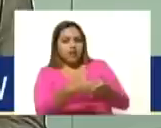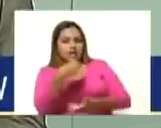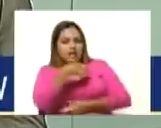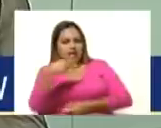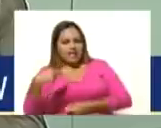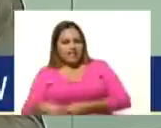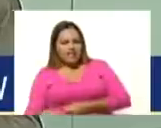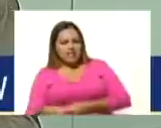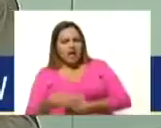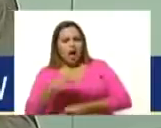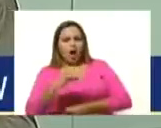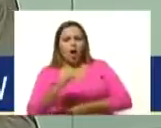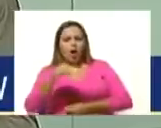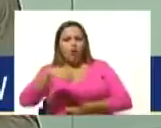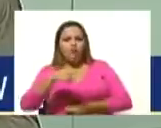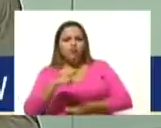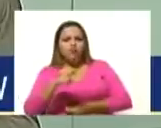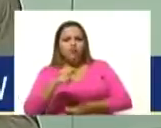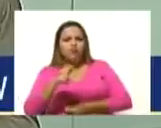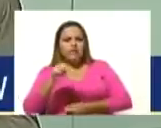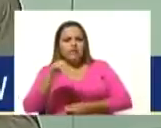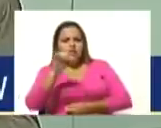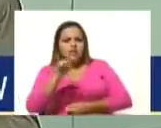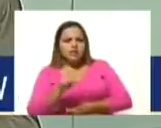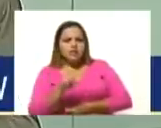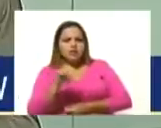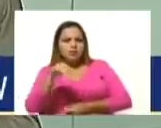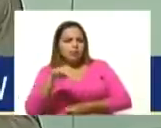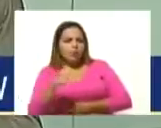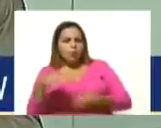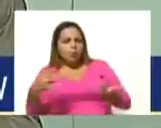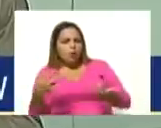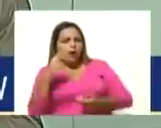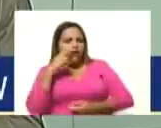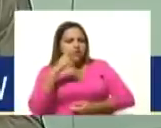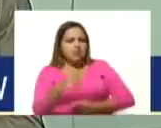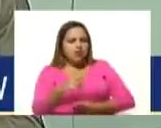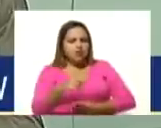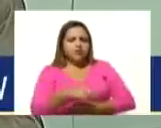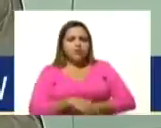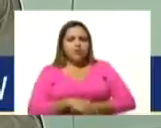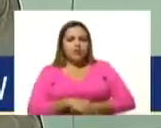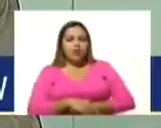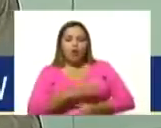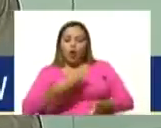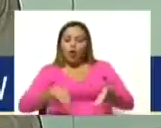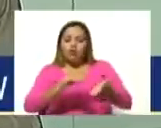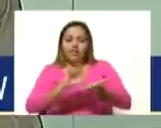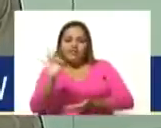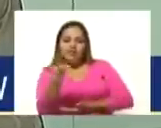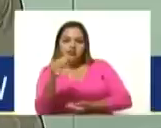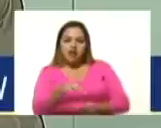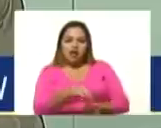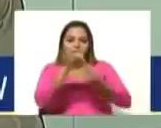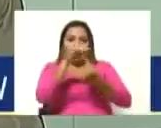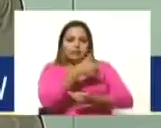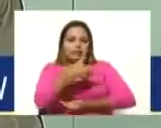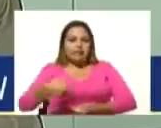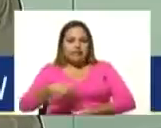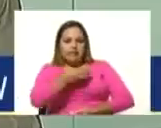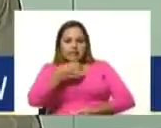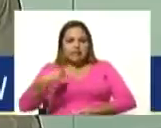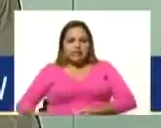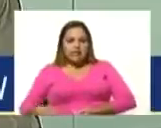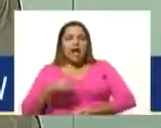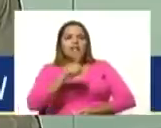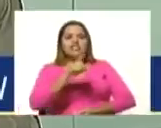es la visión del PSV ante la reelección para un tercer mandato del presidente de China, Xi Jinping? ¿Y qué opina el PSV de su